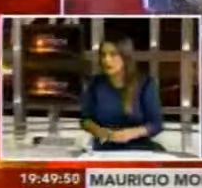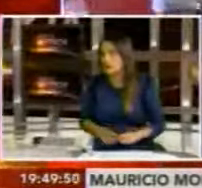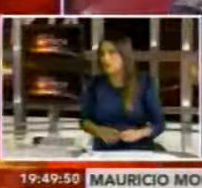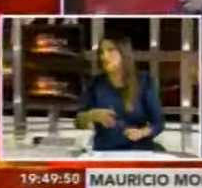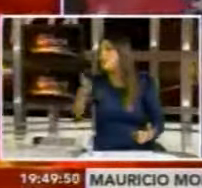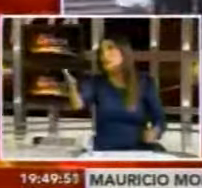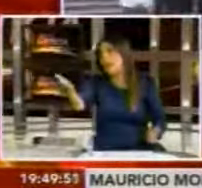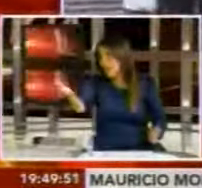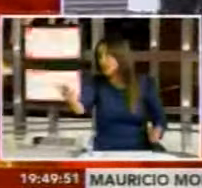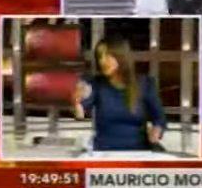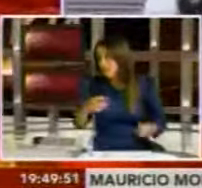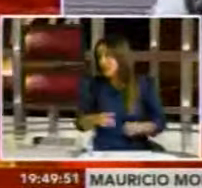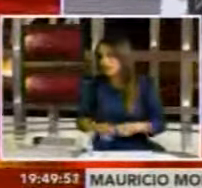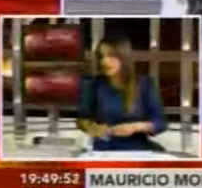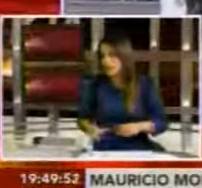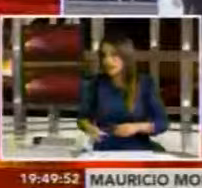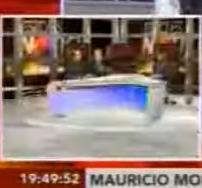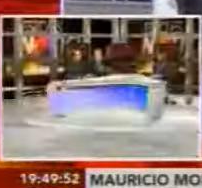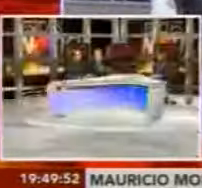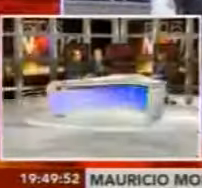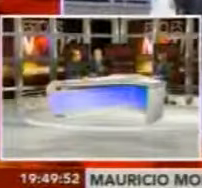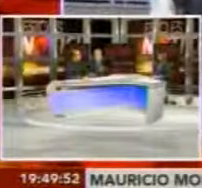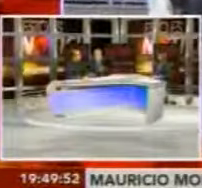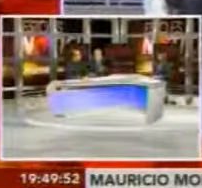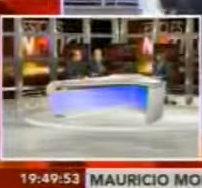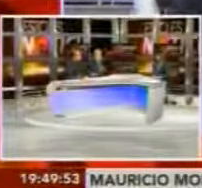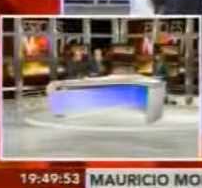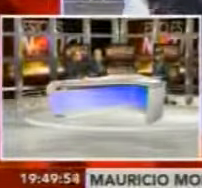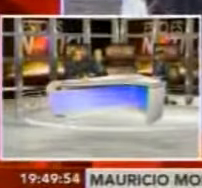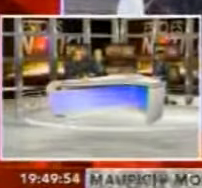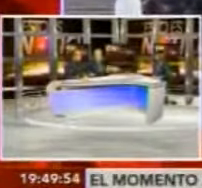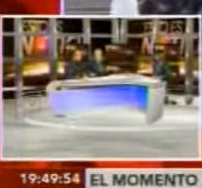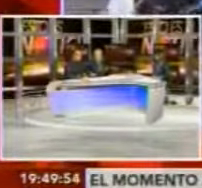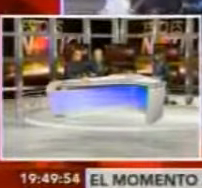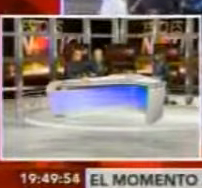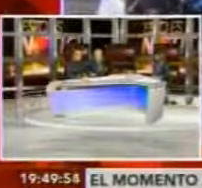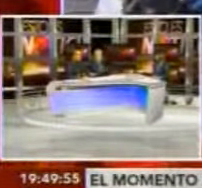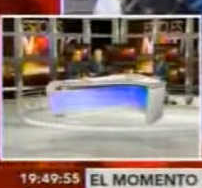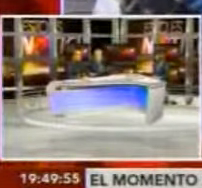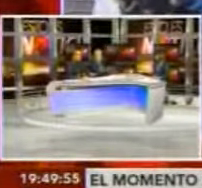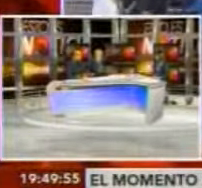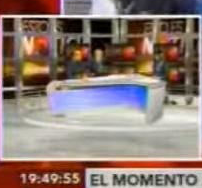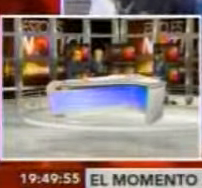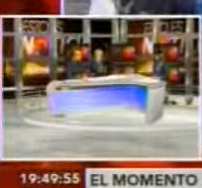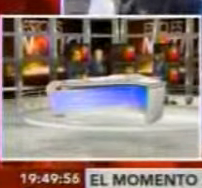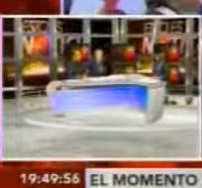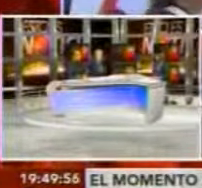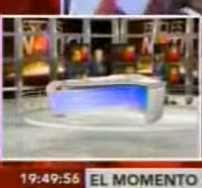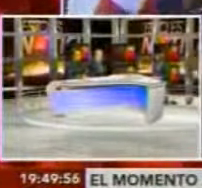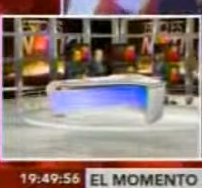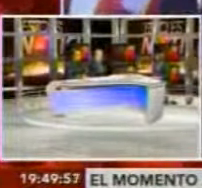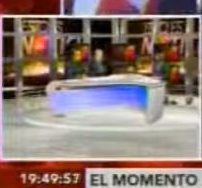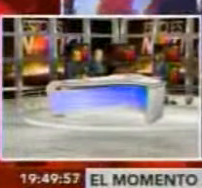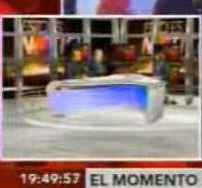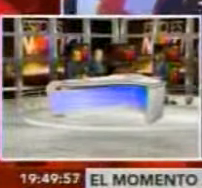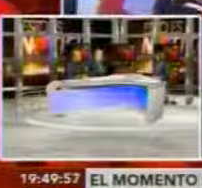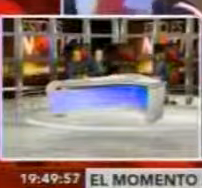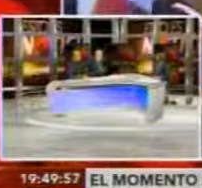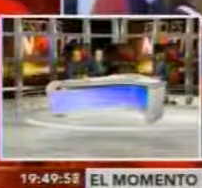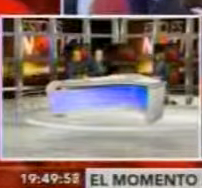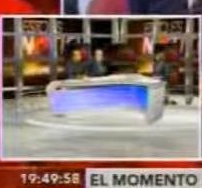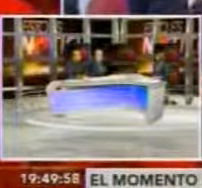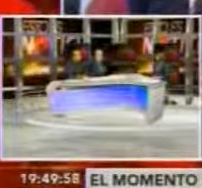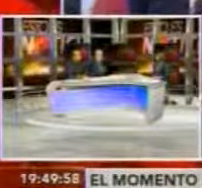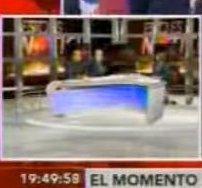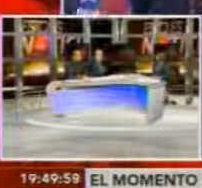alguna lucha de poder adicional. Y el gran problema particularmente con Peñalillo y el vocero oficial es que están mirando mucho